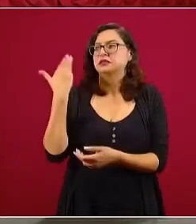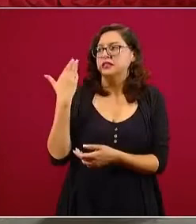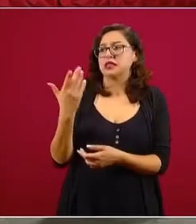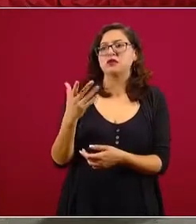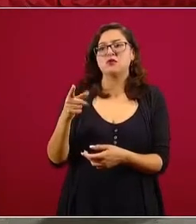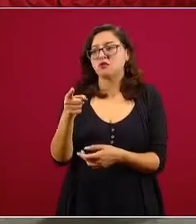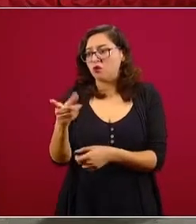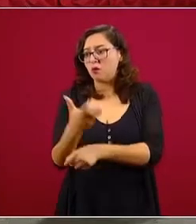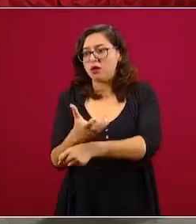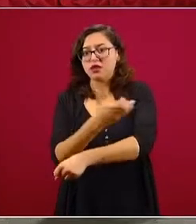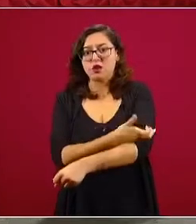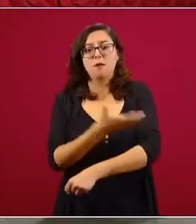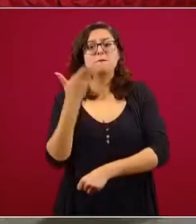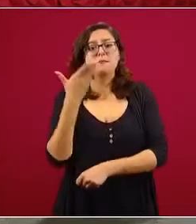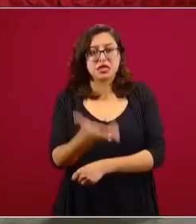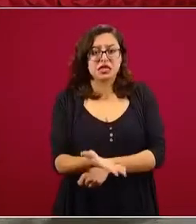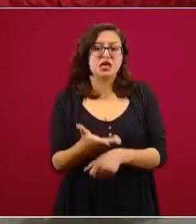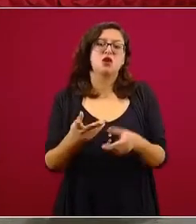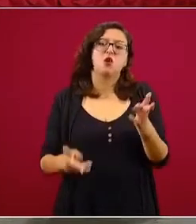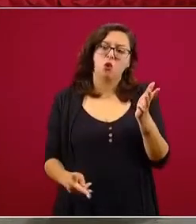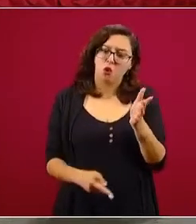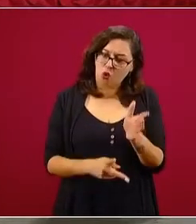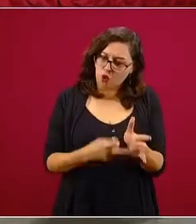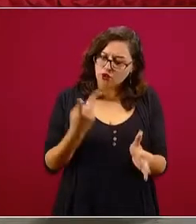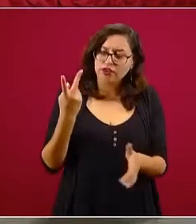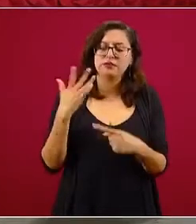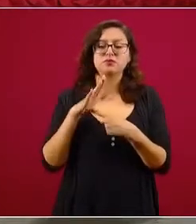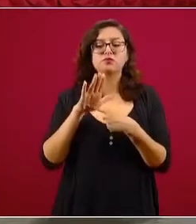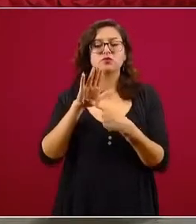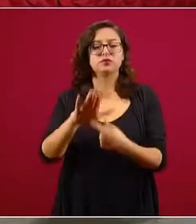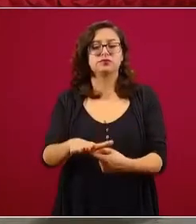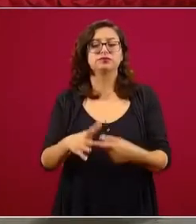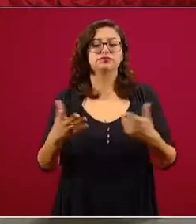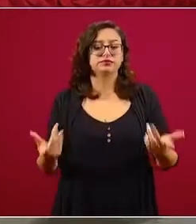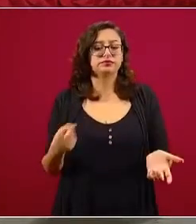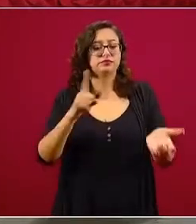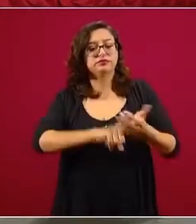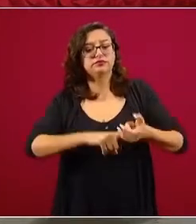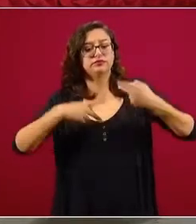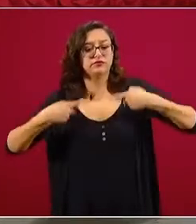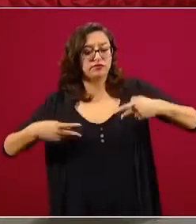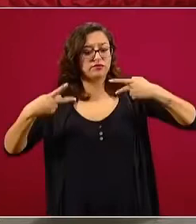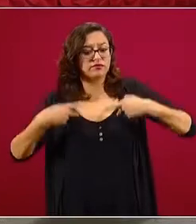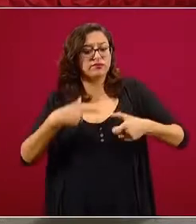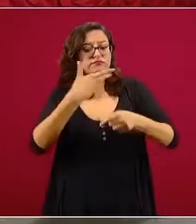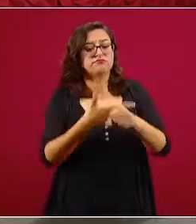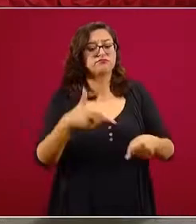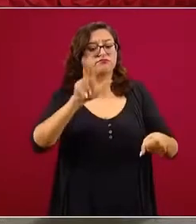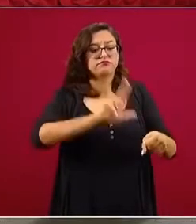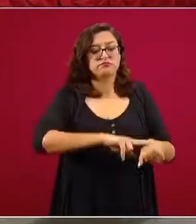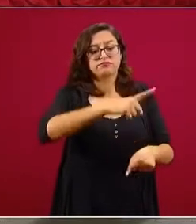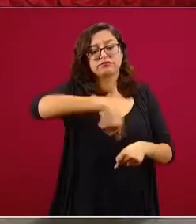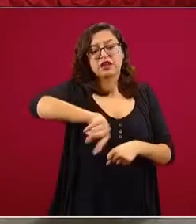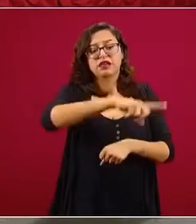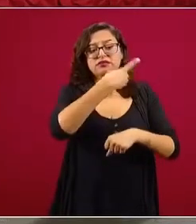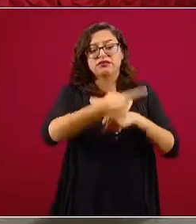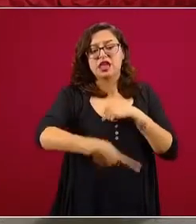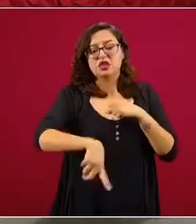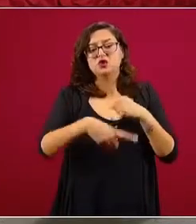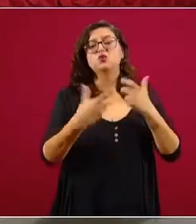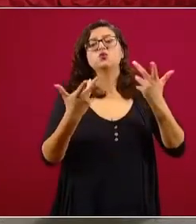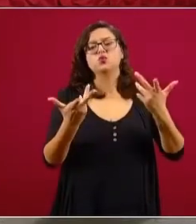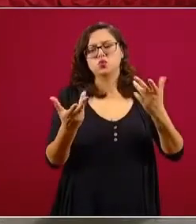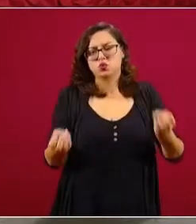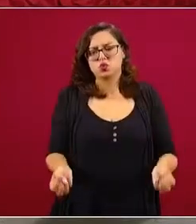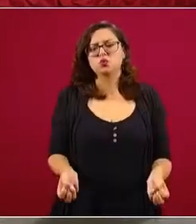cuál ha sido hasta el momento la afectación que ha habido al personal de salud en este marco también de la epidemia